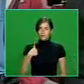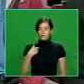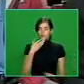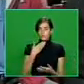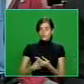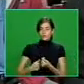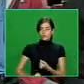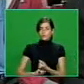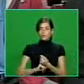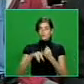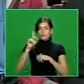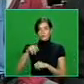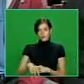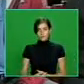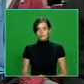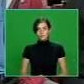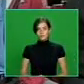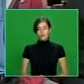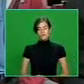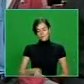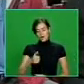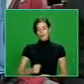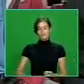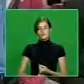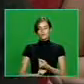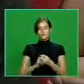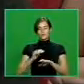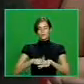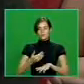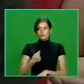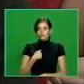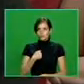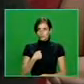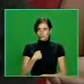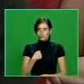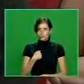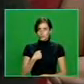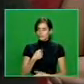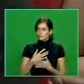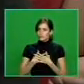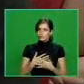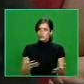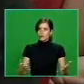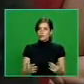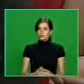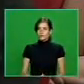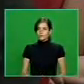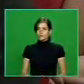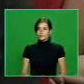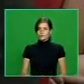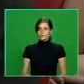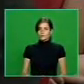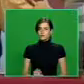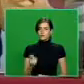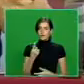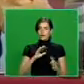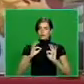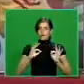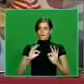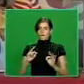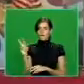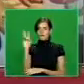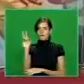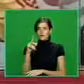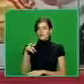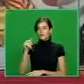pido apoyo a usted máximo porque yo le he entregado al primer actor venezolano